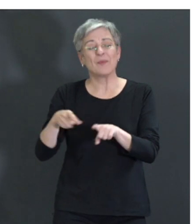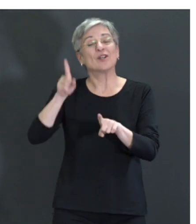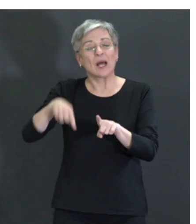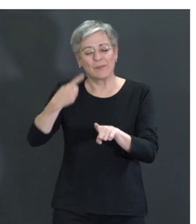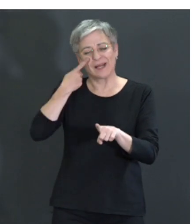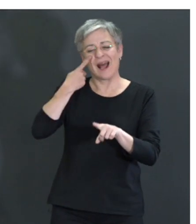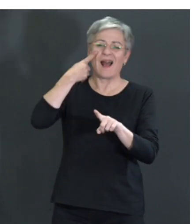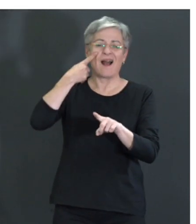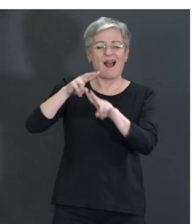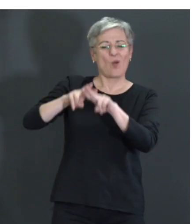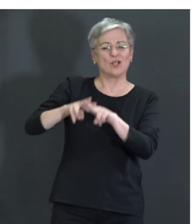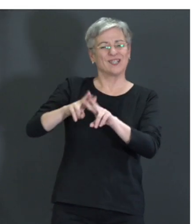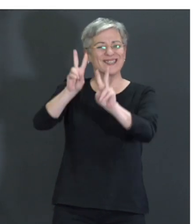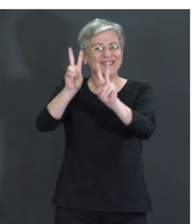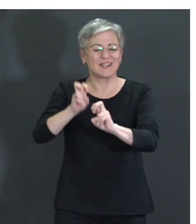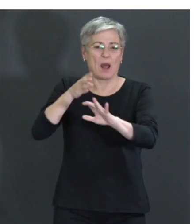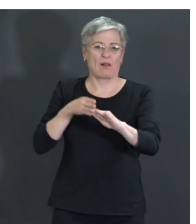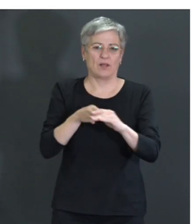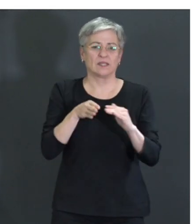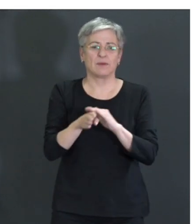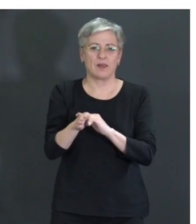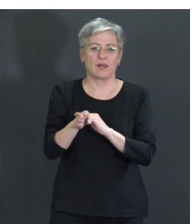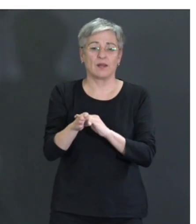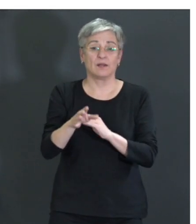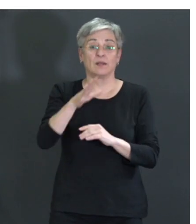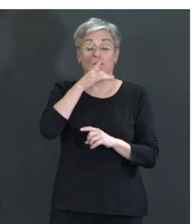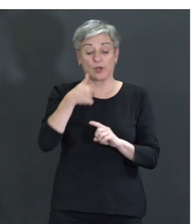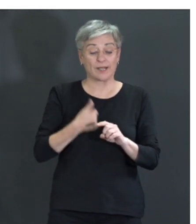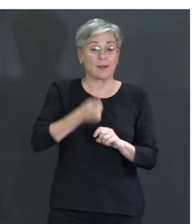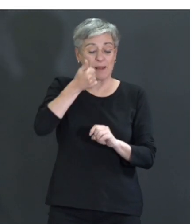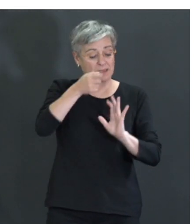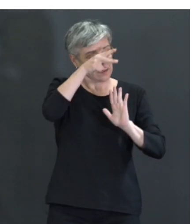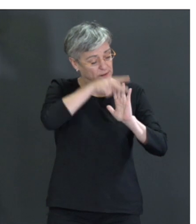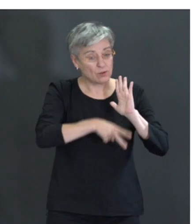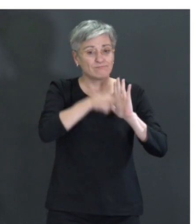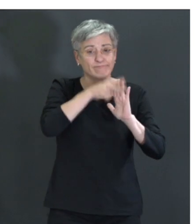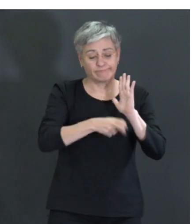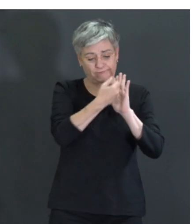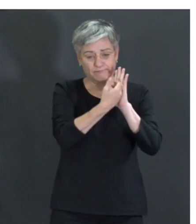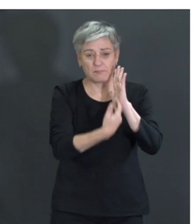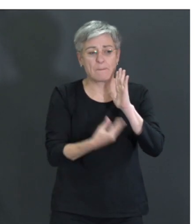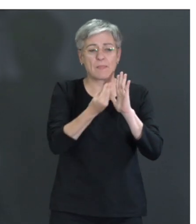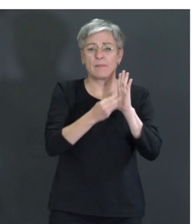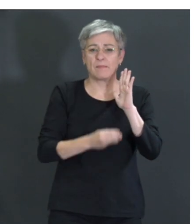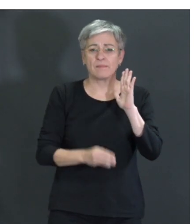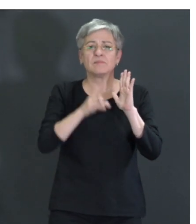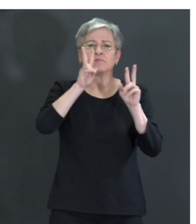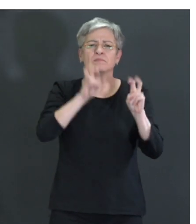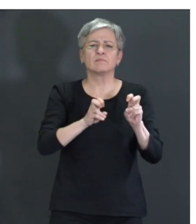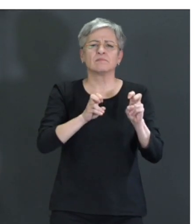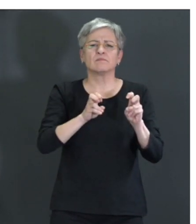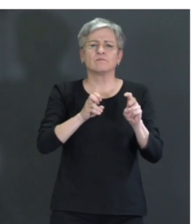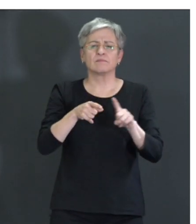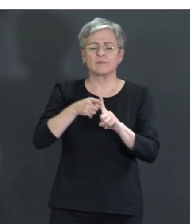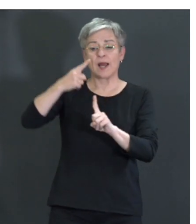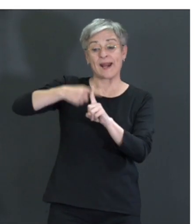accesibilidad. Y dado que además cada vez hay más normativa en relación a temas de accesibilidad, tanto a nivel estatal como